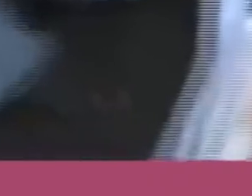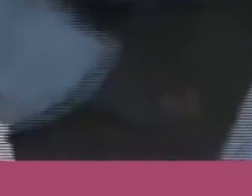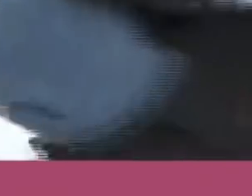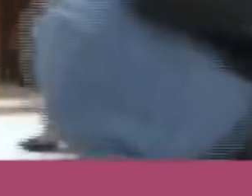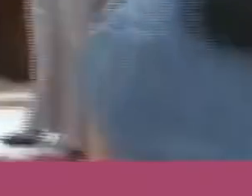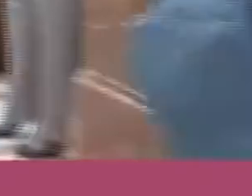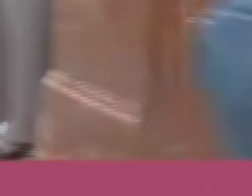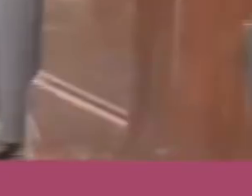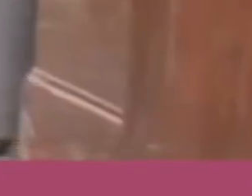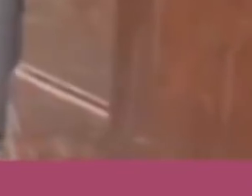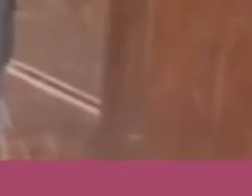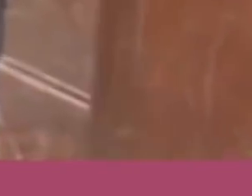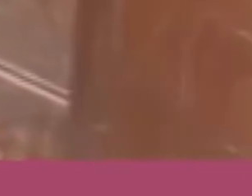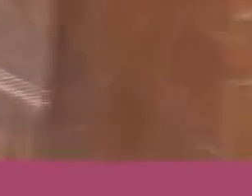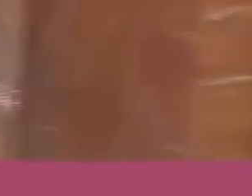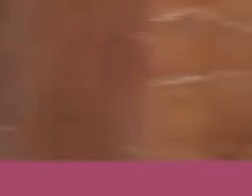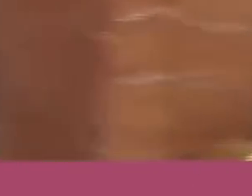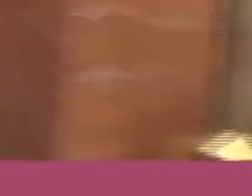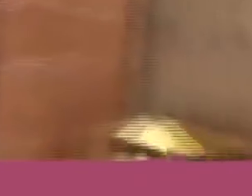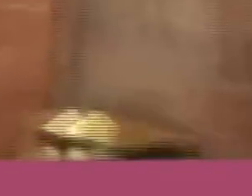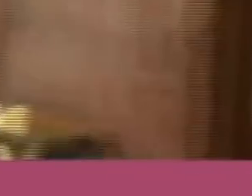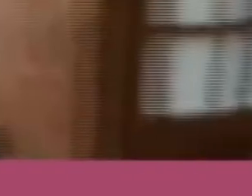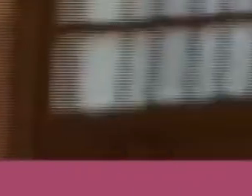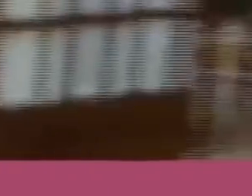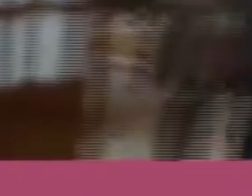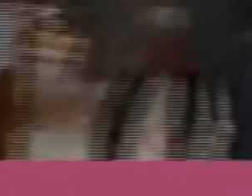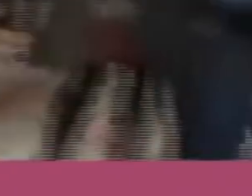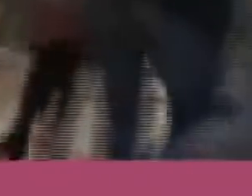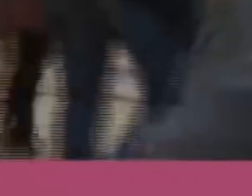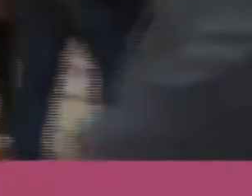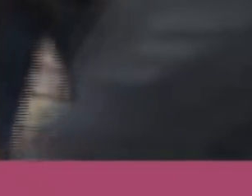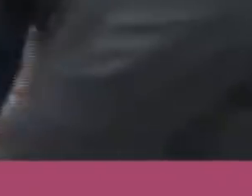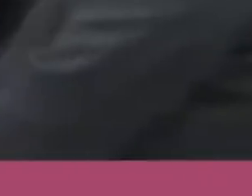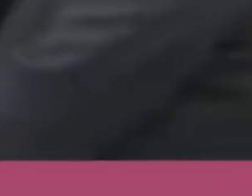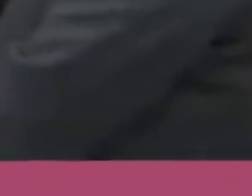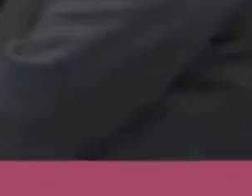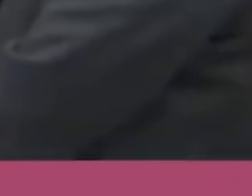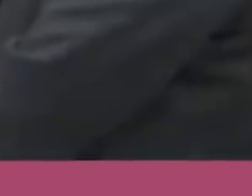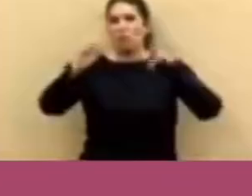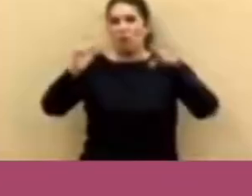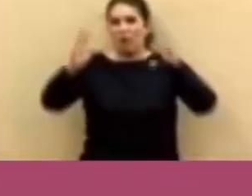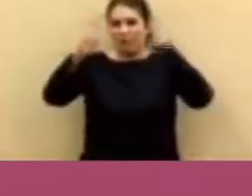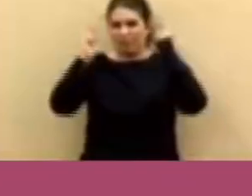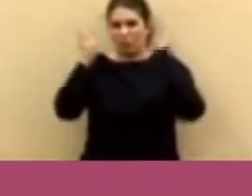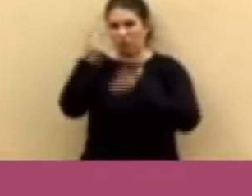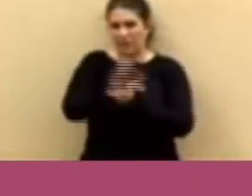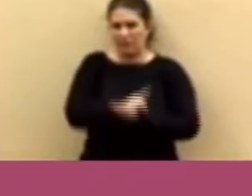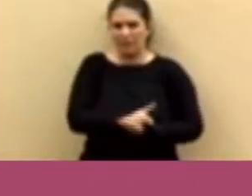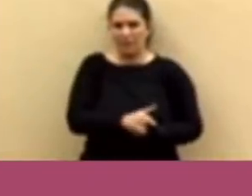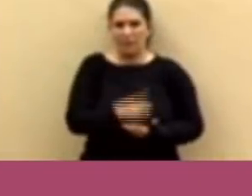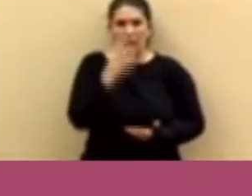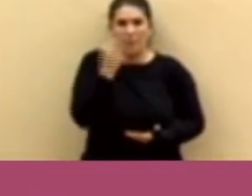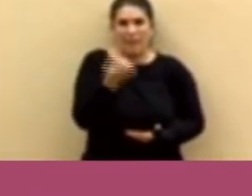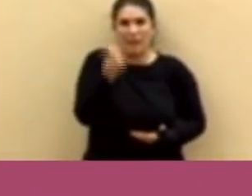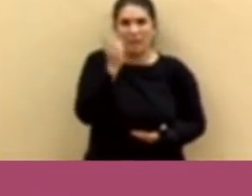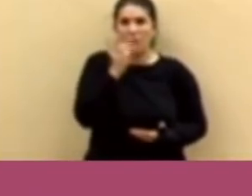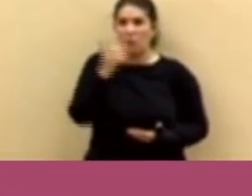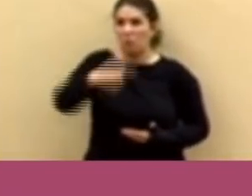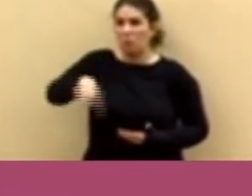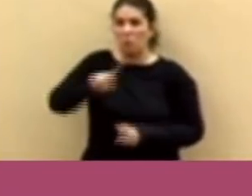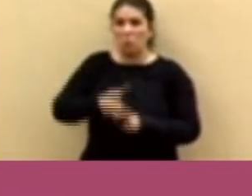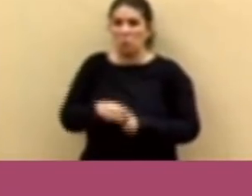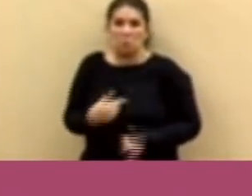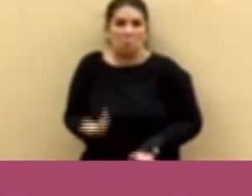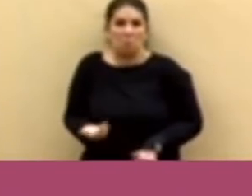voto, yo lo que quiero decir antes de nada es que lo que es realmente extraño es que durante las últimas semanas en España se haya desatado una especie de